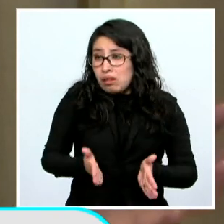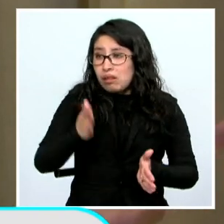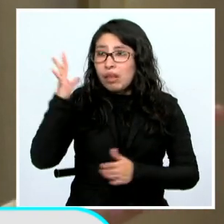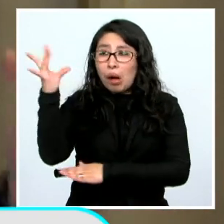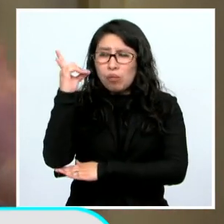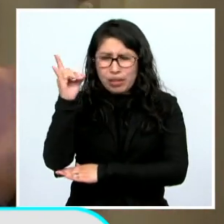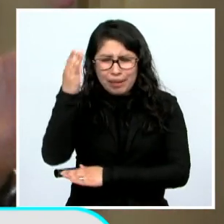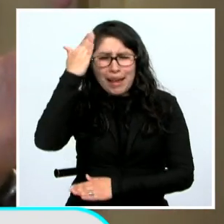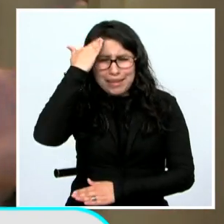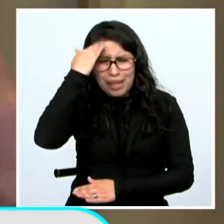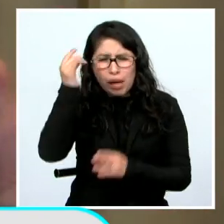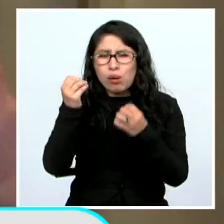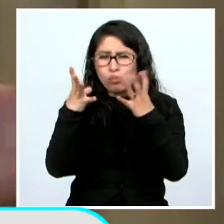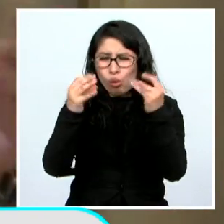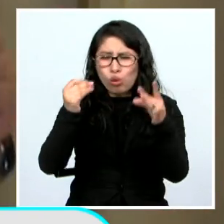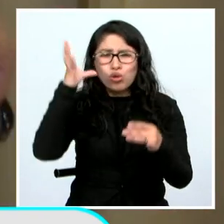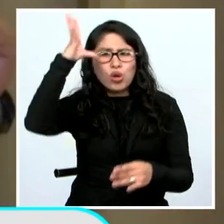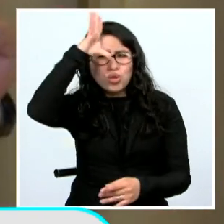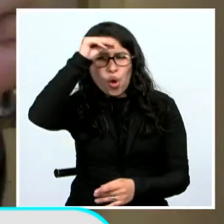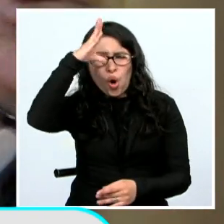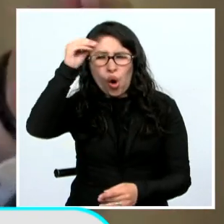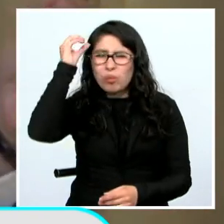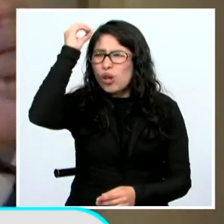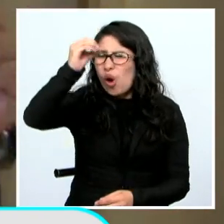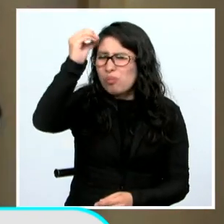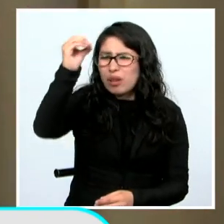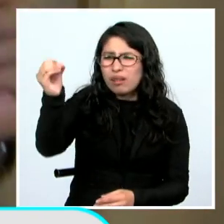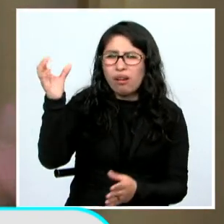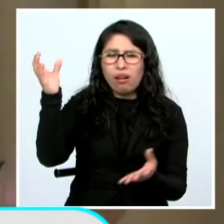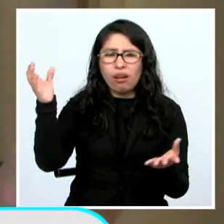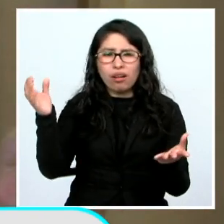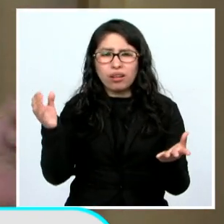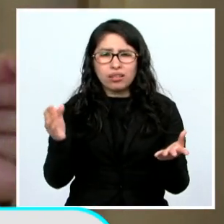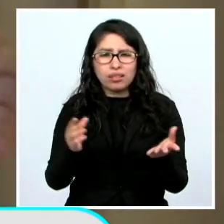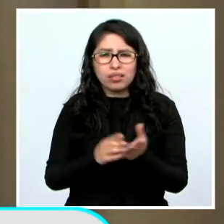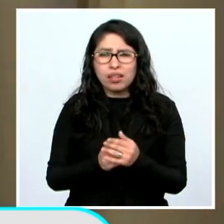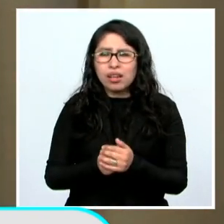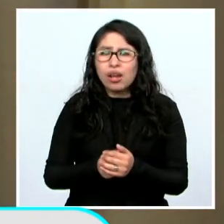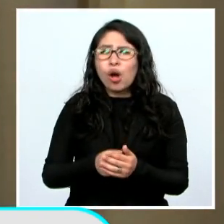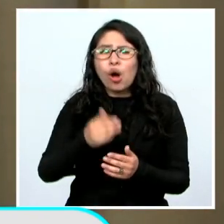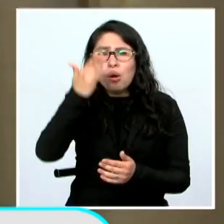semimachista, pues vamos. No, a la mujer se le exige que no pueda cometer errores. A lo